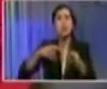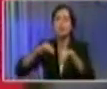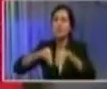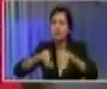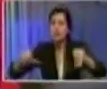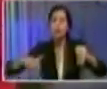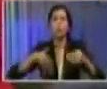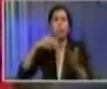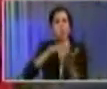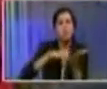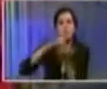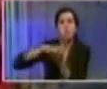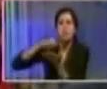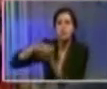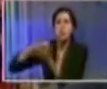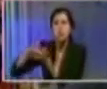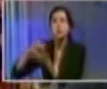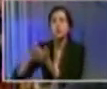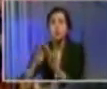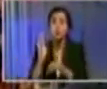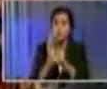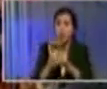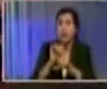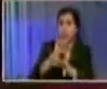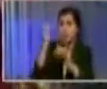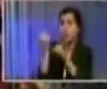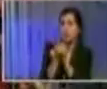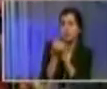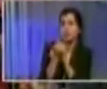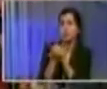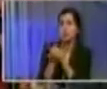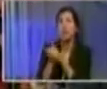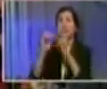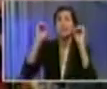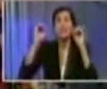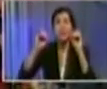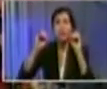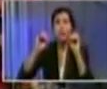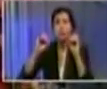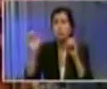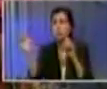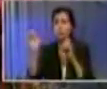vida, eliminar el mercurio para la explotación,